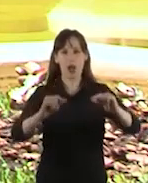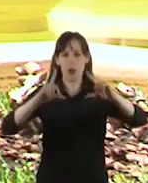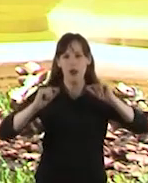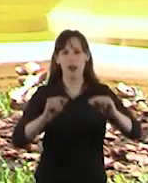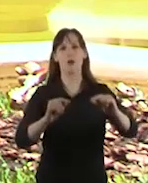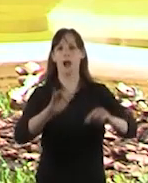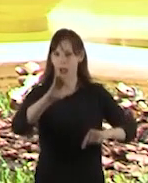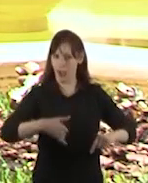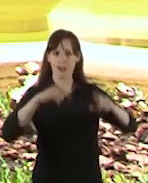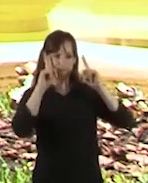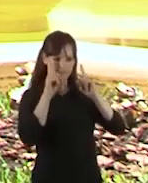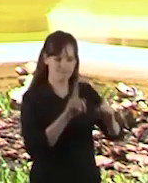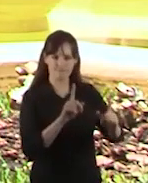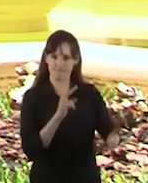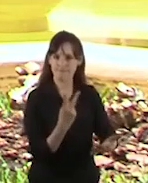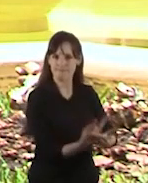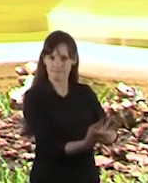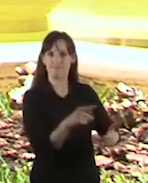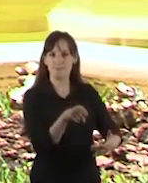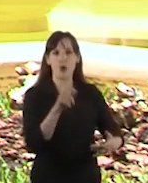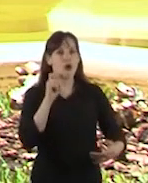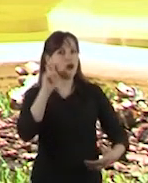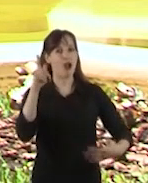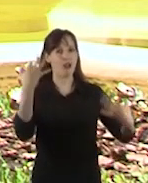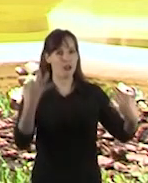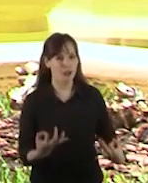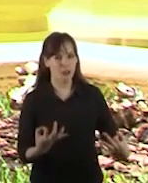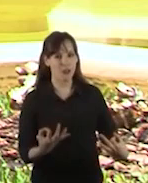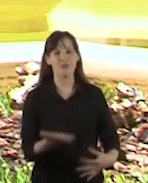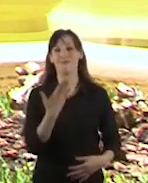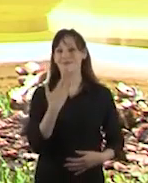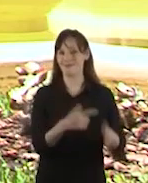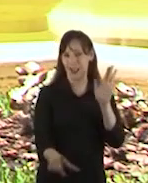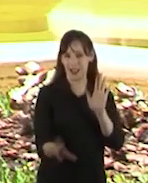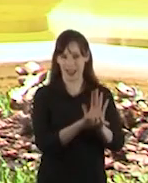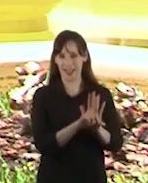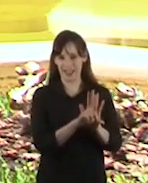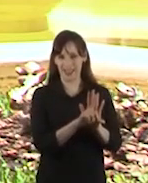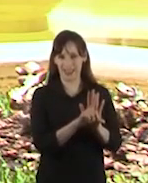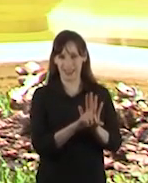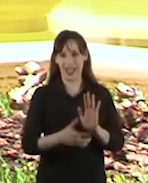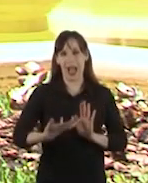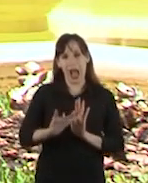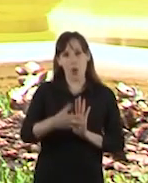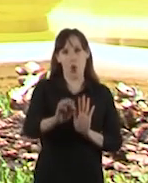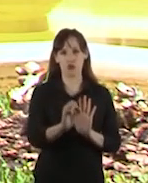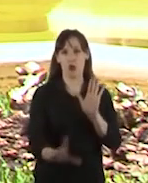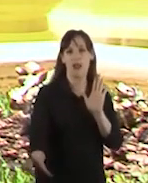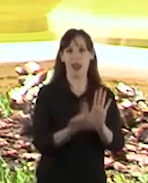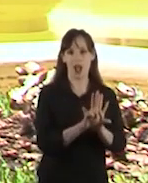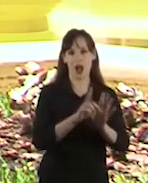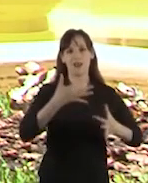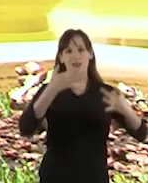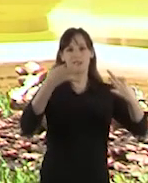hacer historia. Conseguimos sancionar el aborto legal, seguro y gratuito.